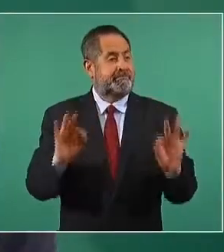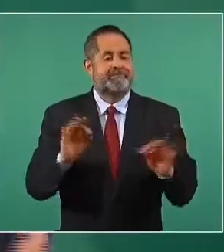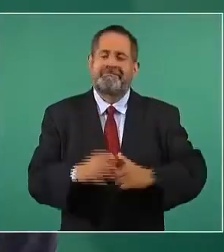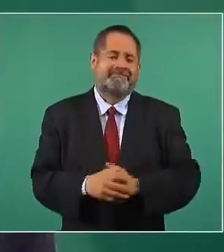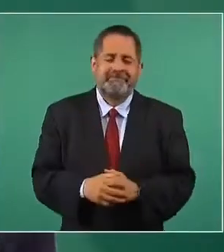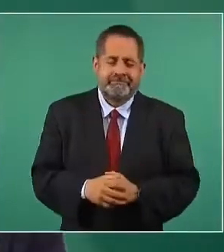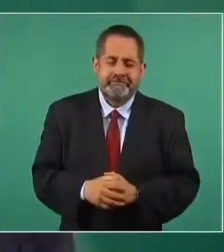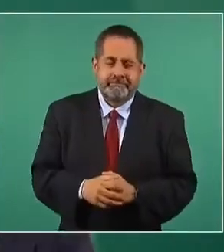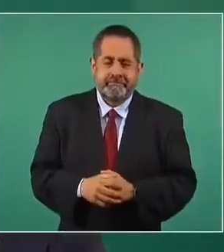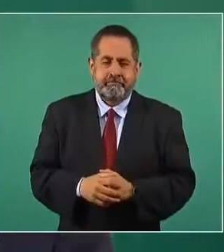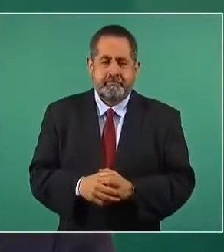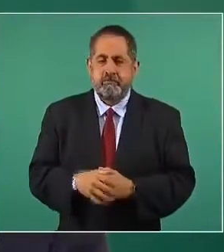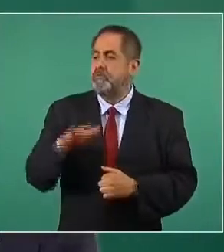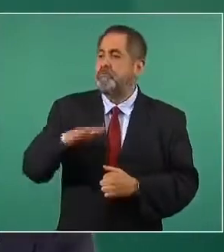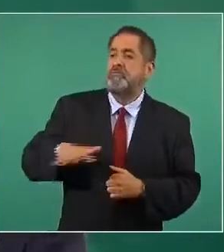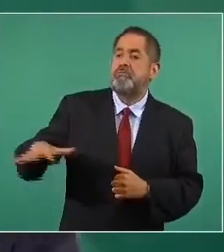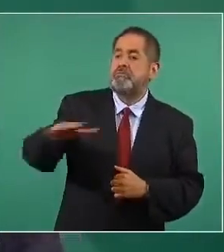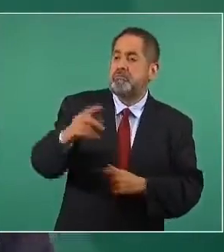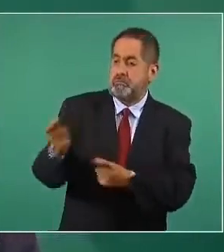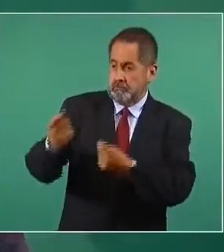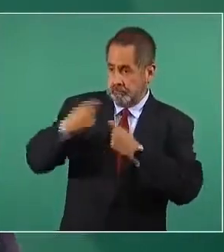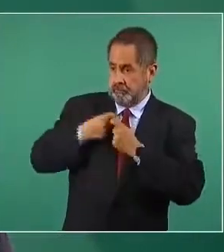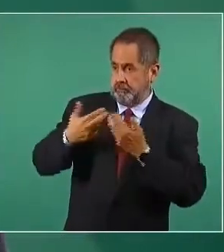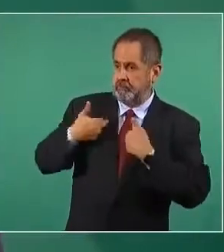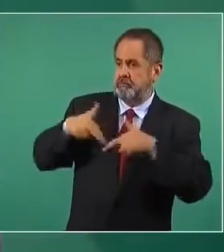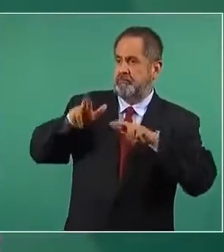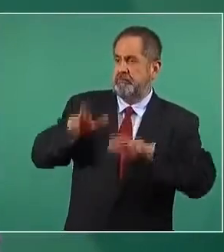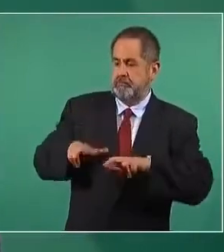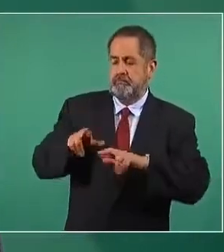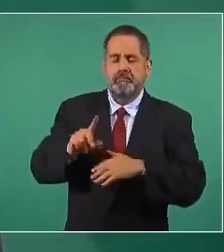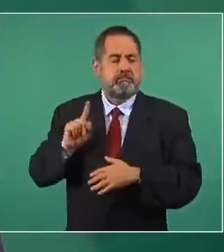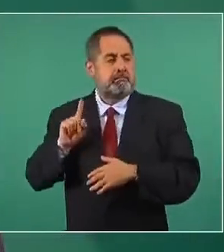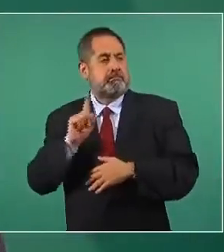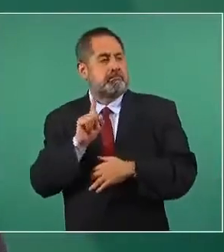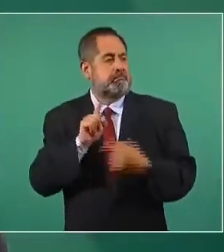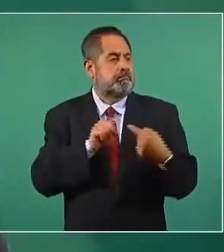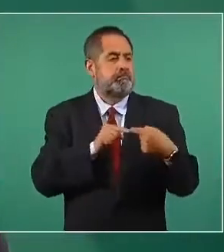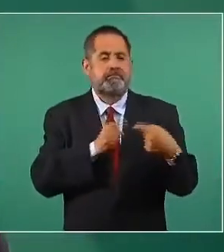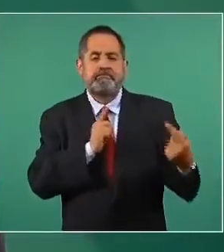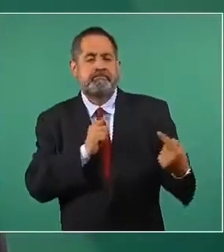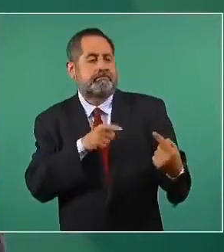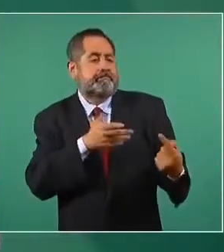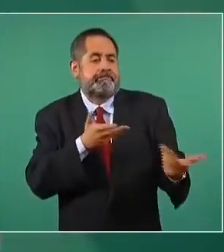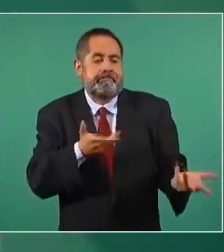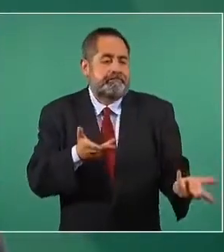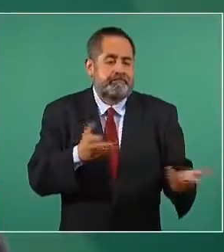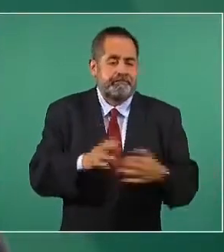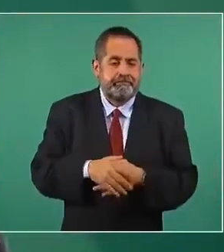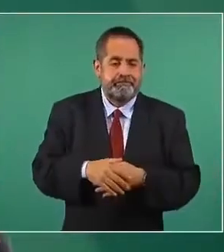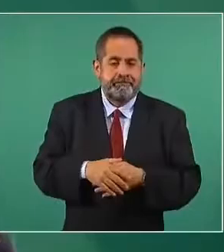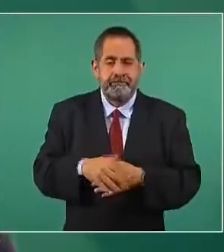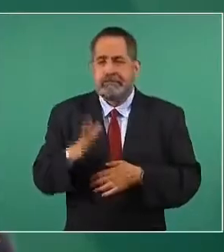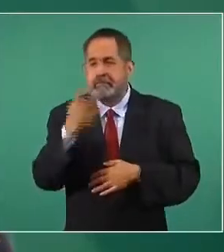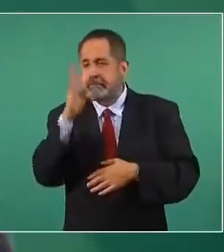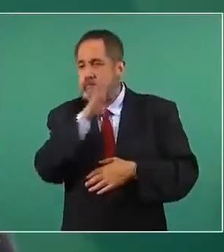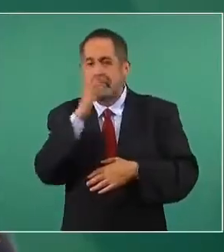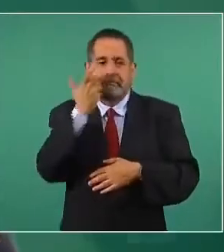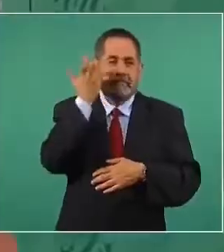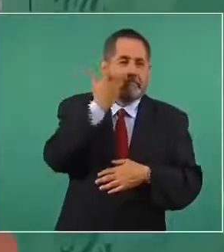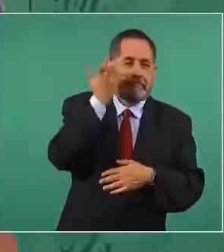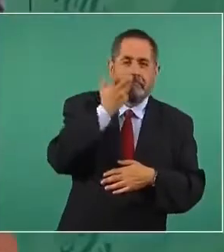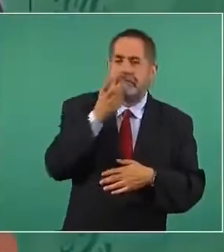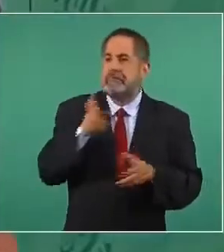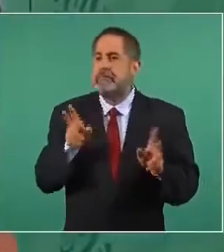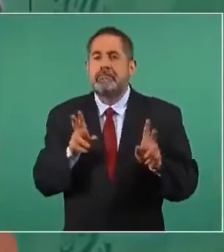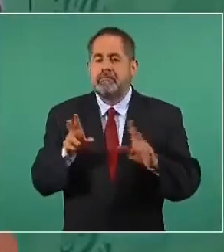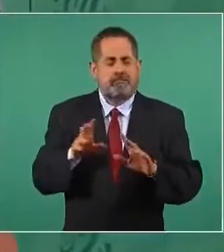En política hay que representar a algo y a alguien y no andar zigzagueando,